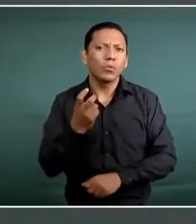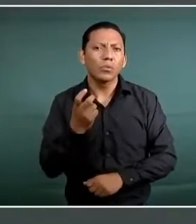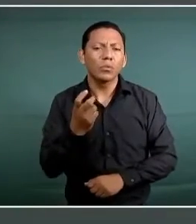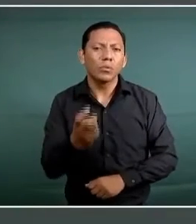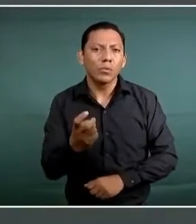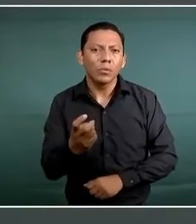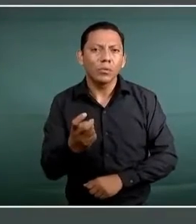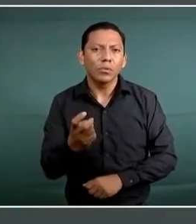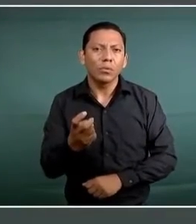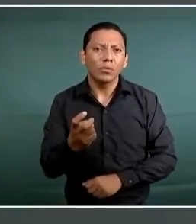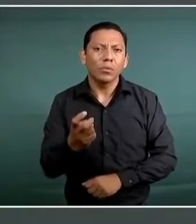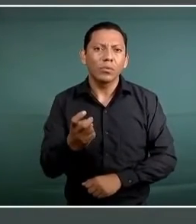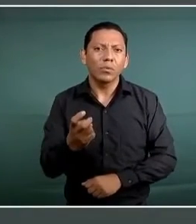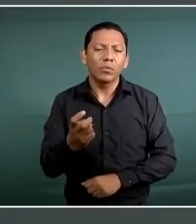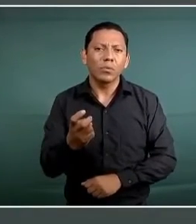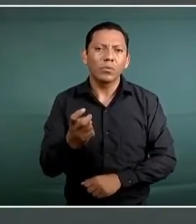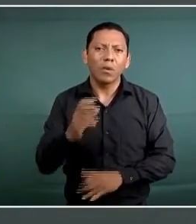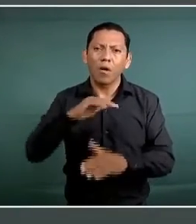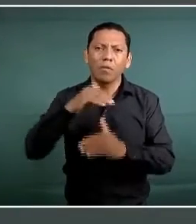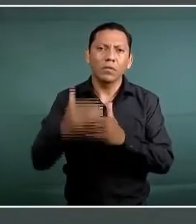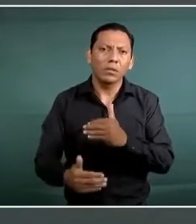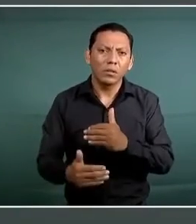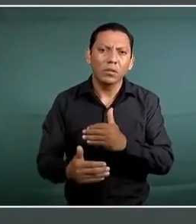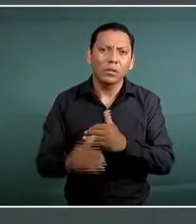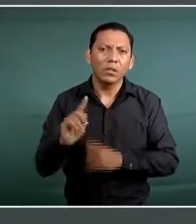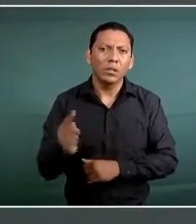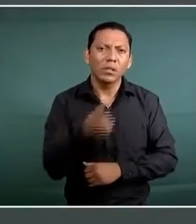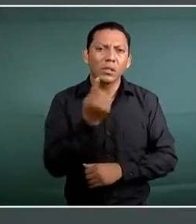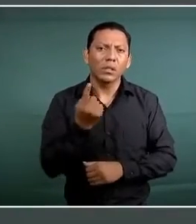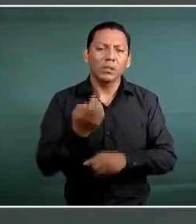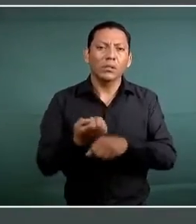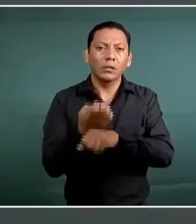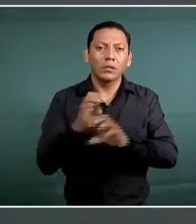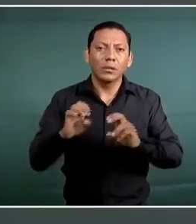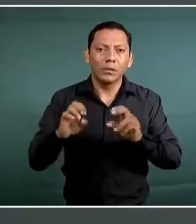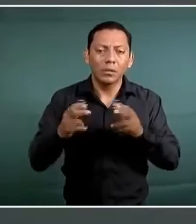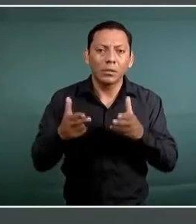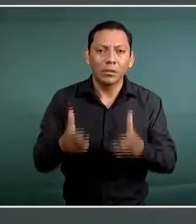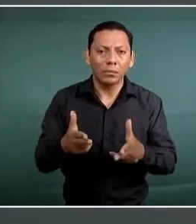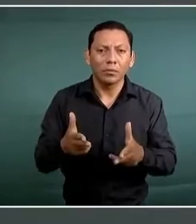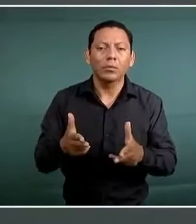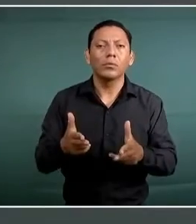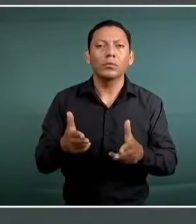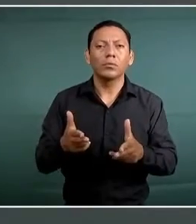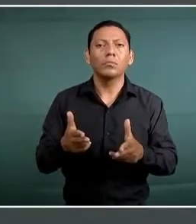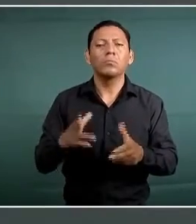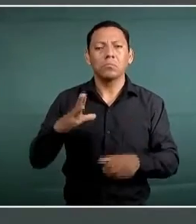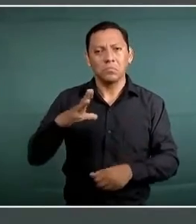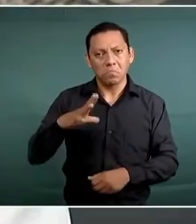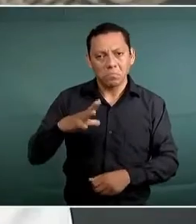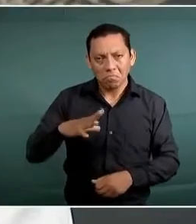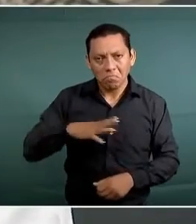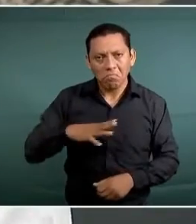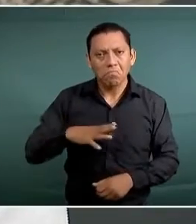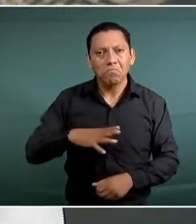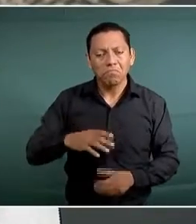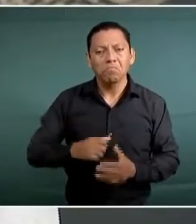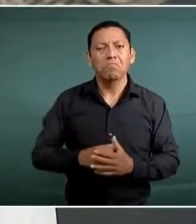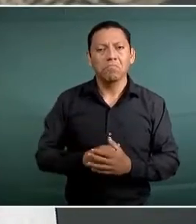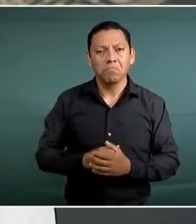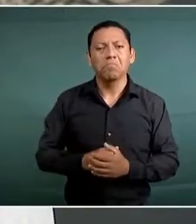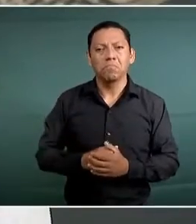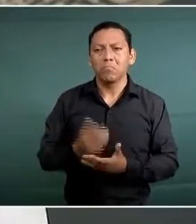la conclusión es que en Chiapas estamos aprovechando lo